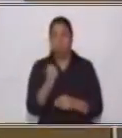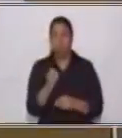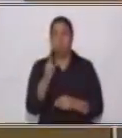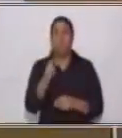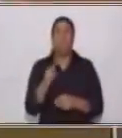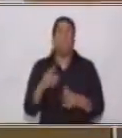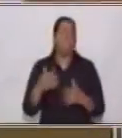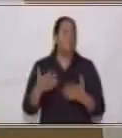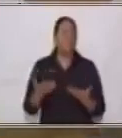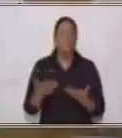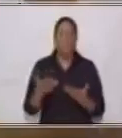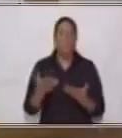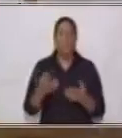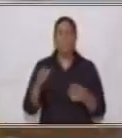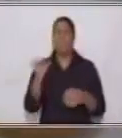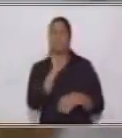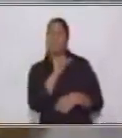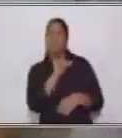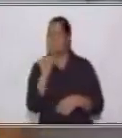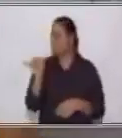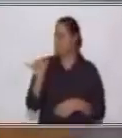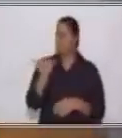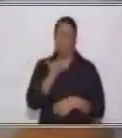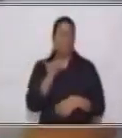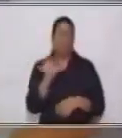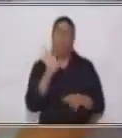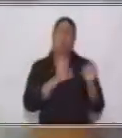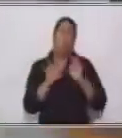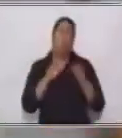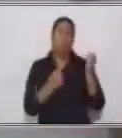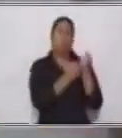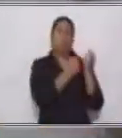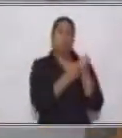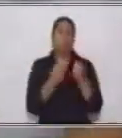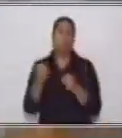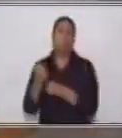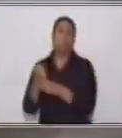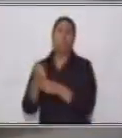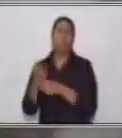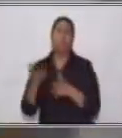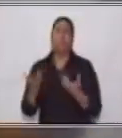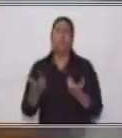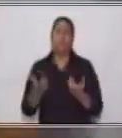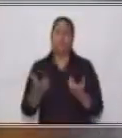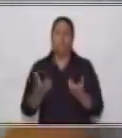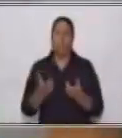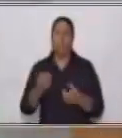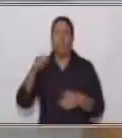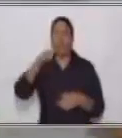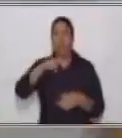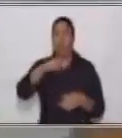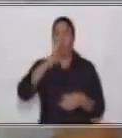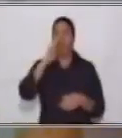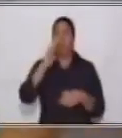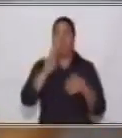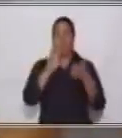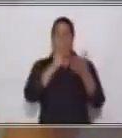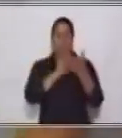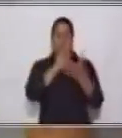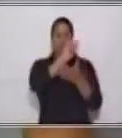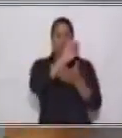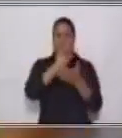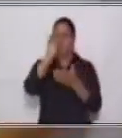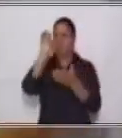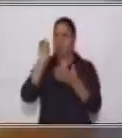lo mismo o se apoyan. Entonces vamos a trabajar con este mapa mental. Tenemos acá la